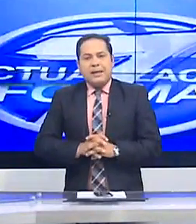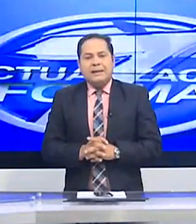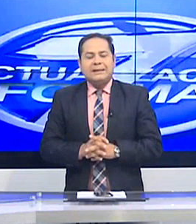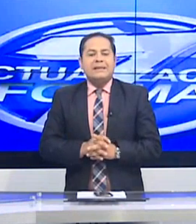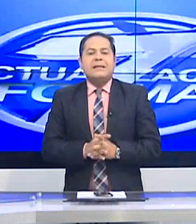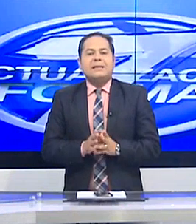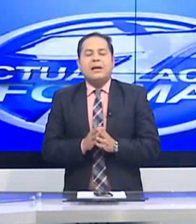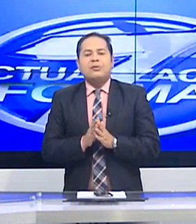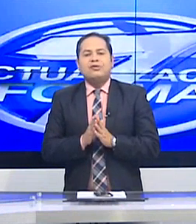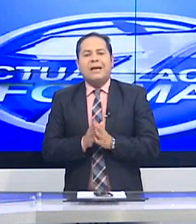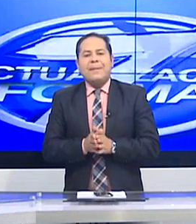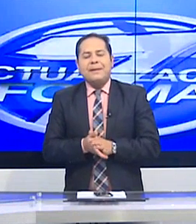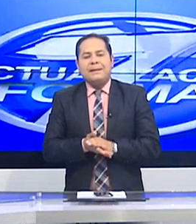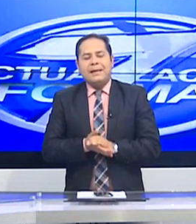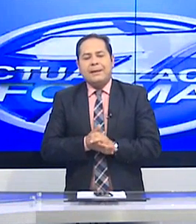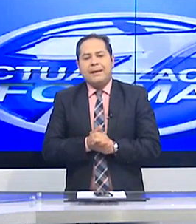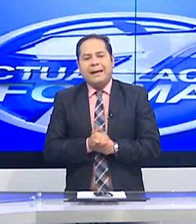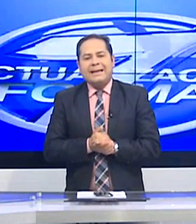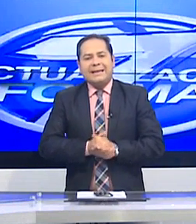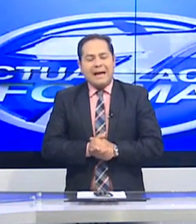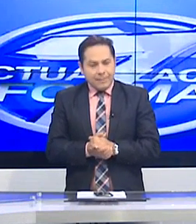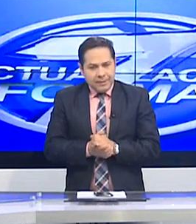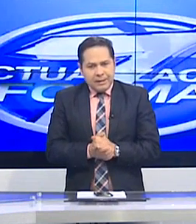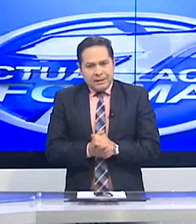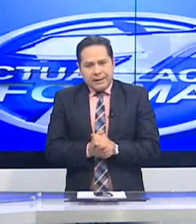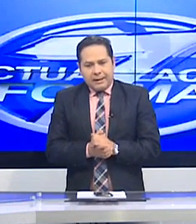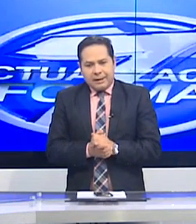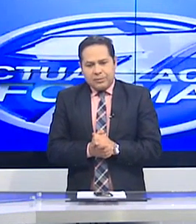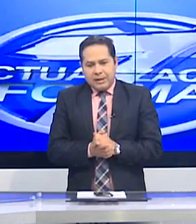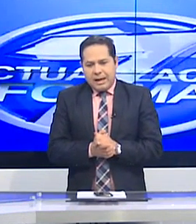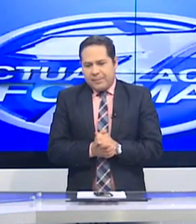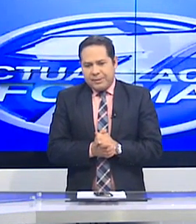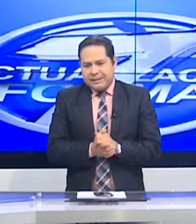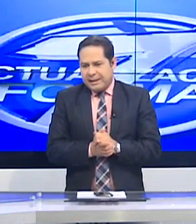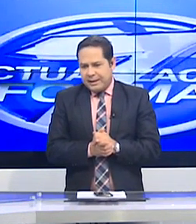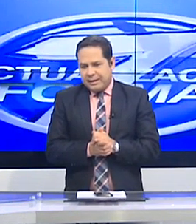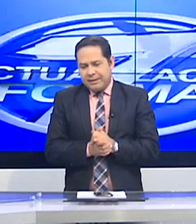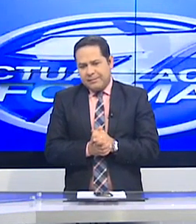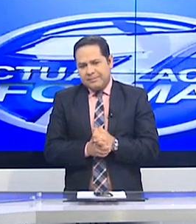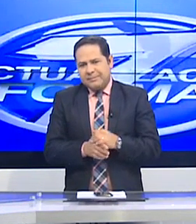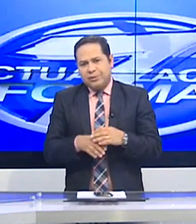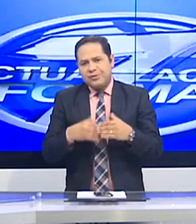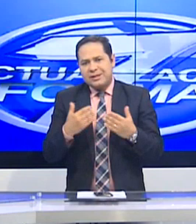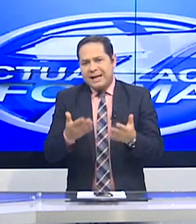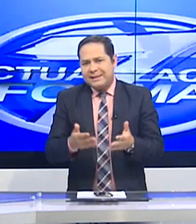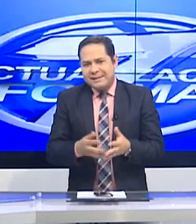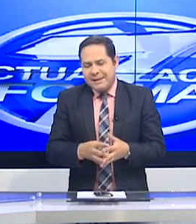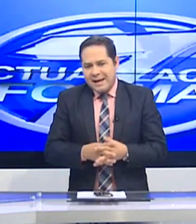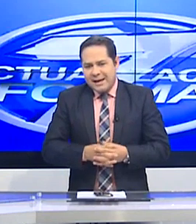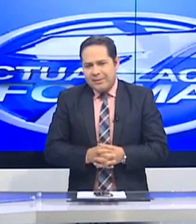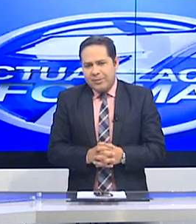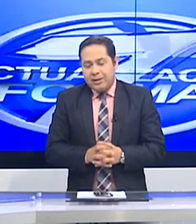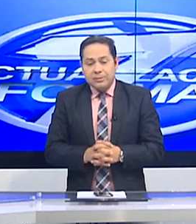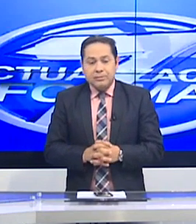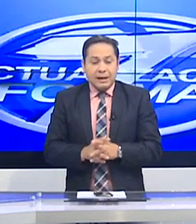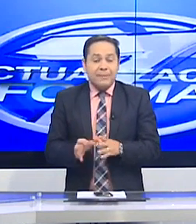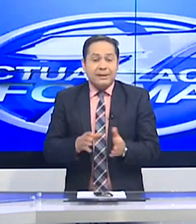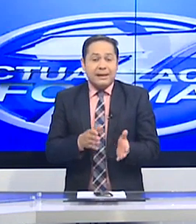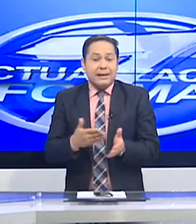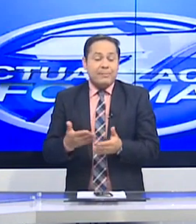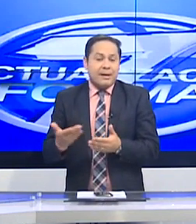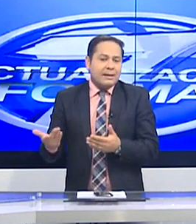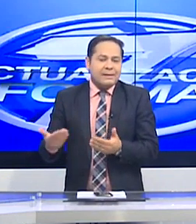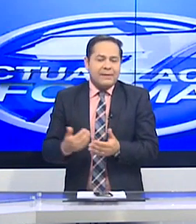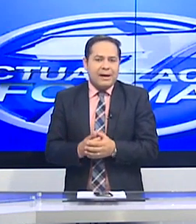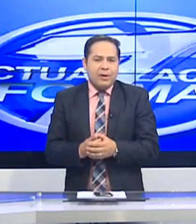Bueno, si usted necesita hacer algún trámite en el RENAP, alguna pues constancia o algún